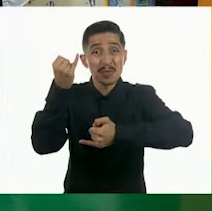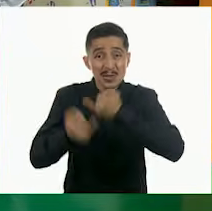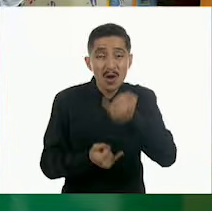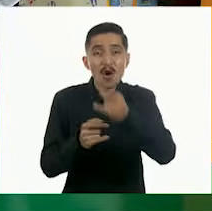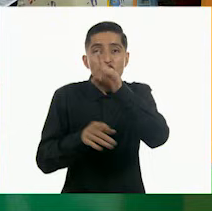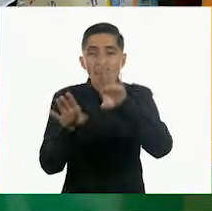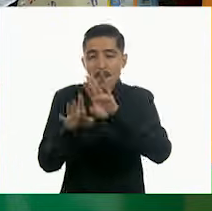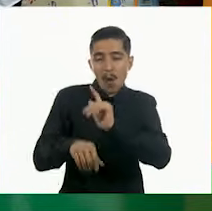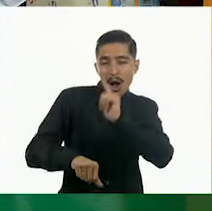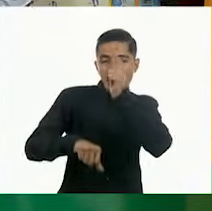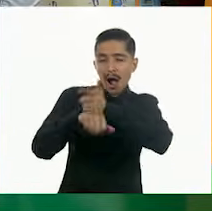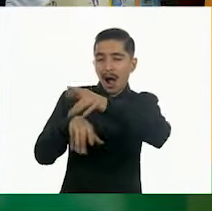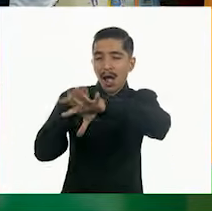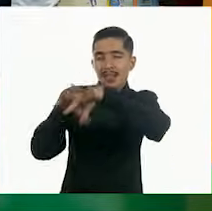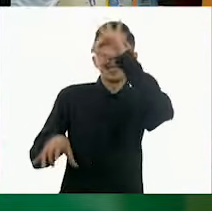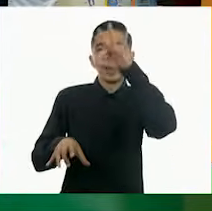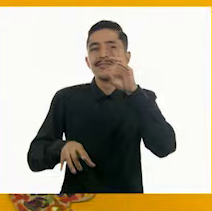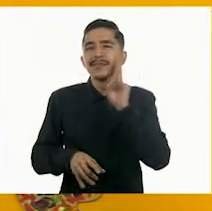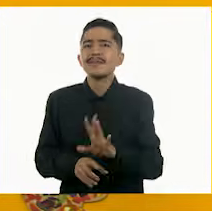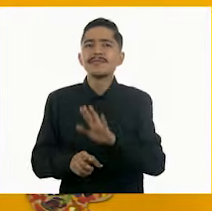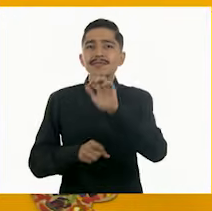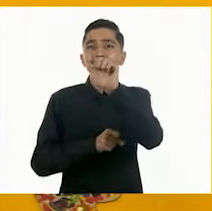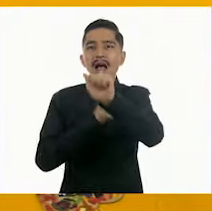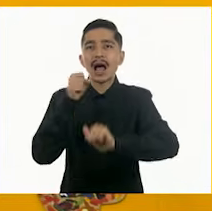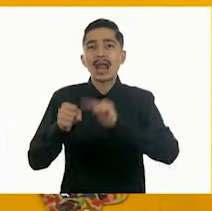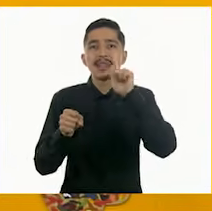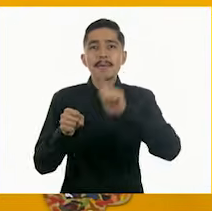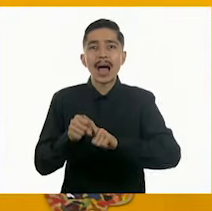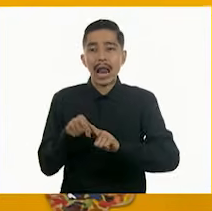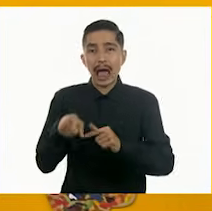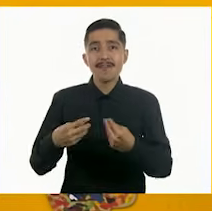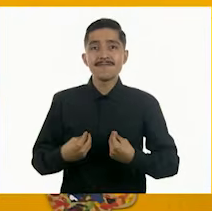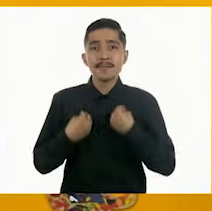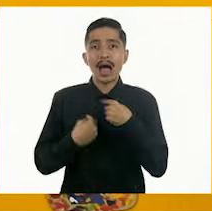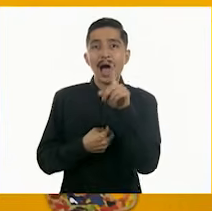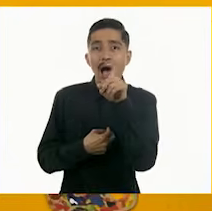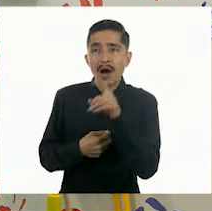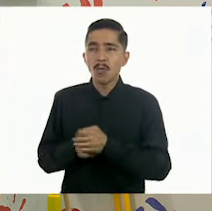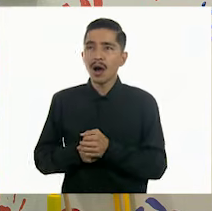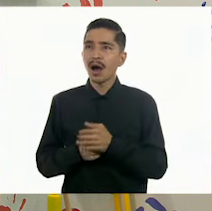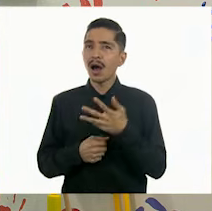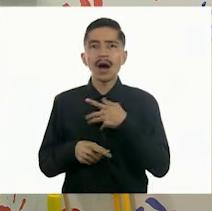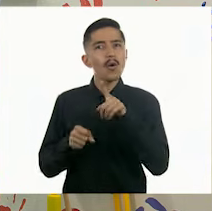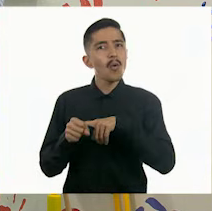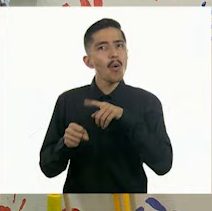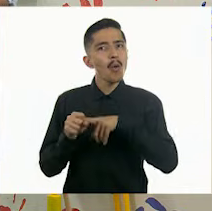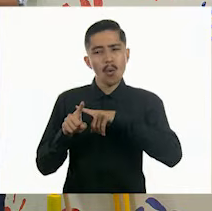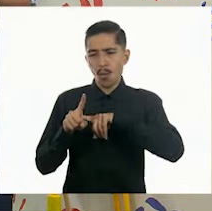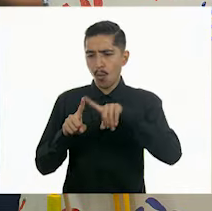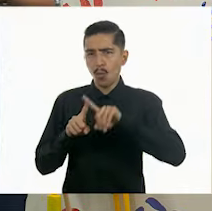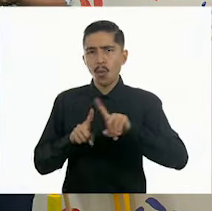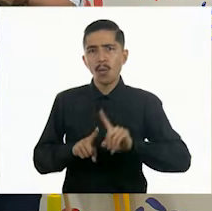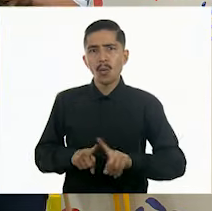tesoro. Siguiente adivina. Es un animal, vive en el agua, tiene muchos colores.